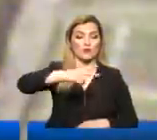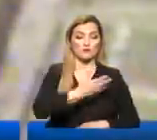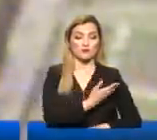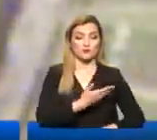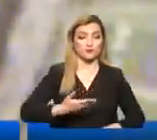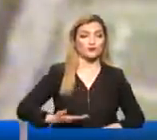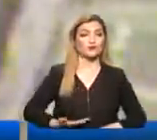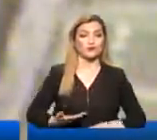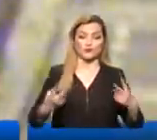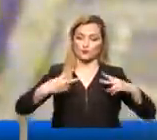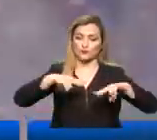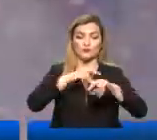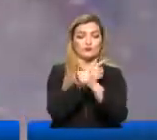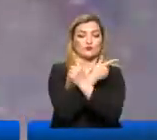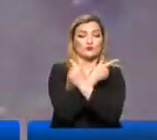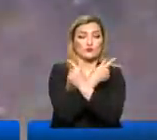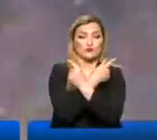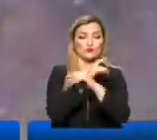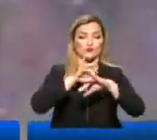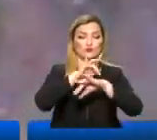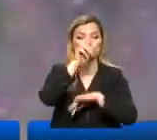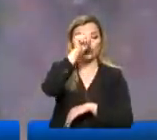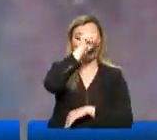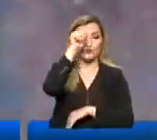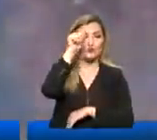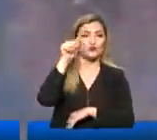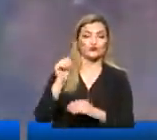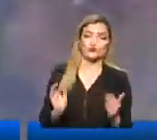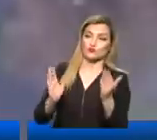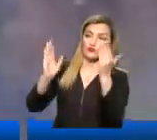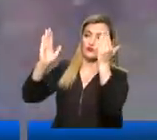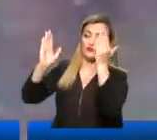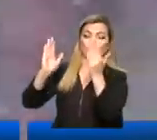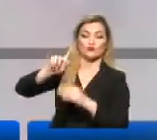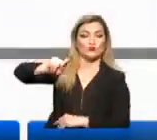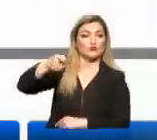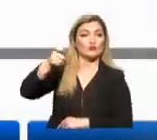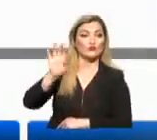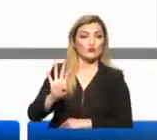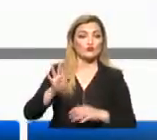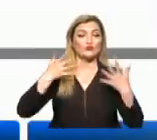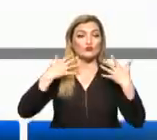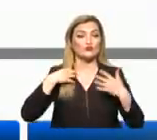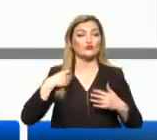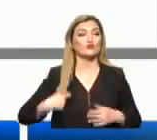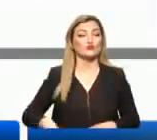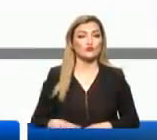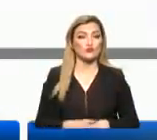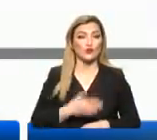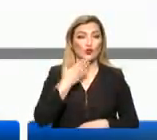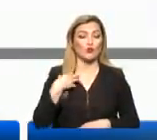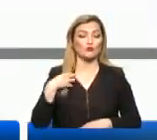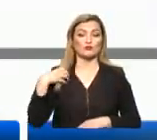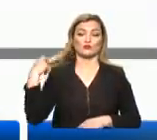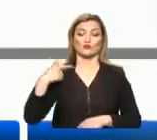de la República, Otto Sonnenholzner, a lo ocurrido la madrugada de este domingo en las instalaciones de Teleamazonas Guayaquil. El segundo mandatario se pronunció a través de